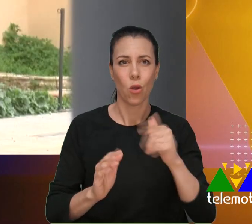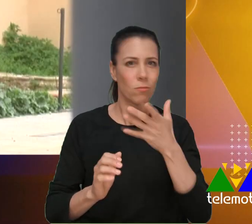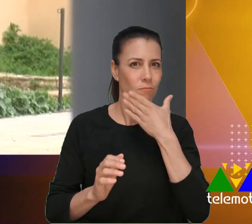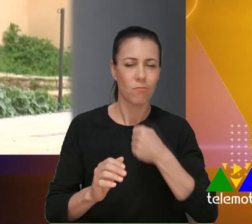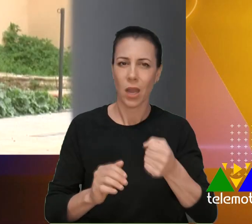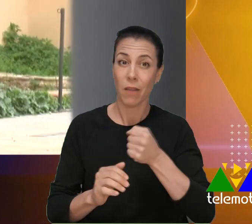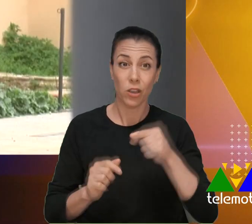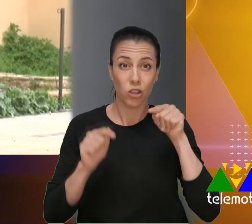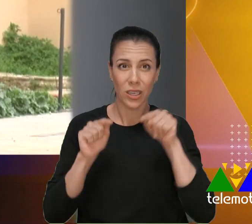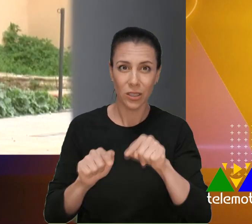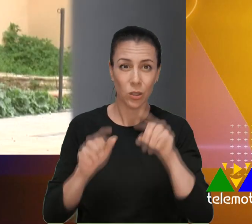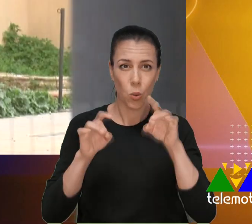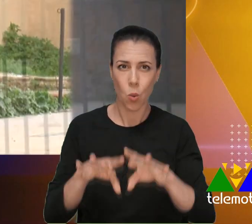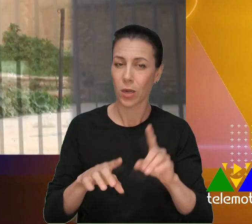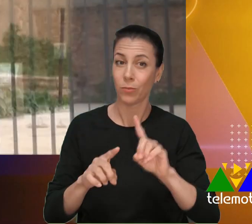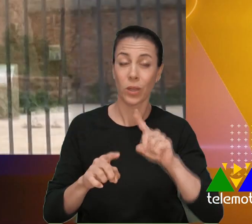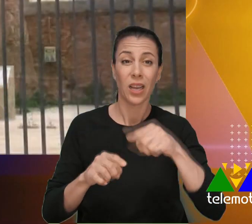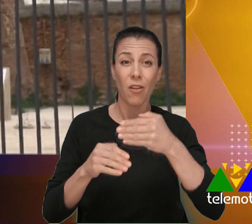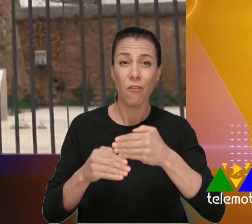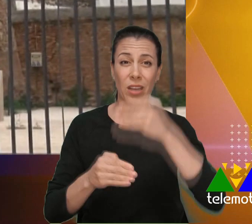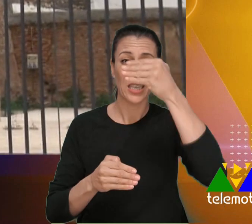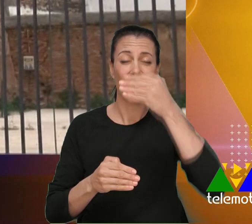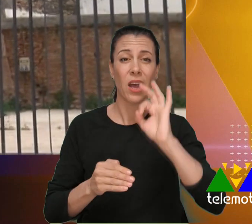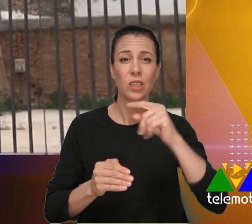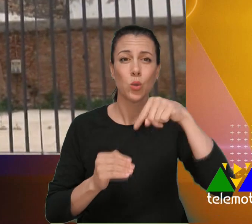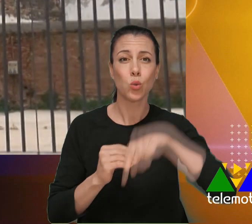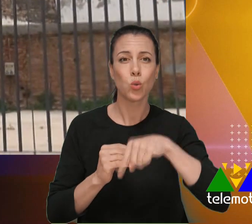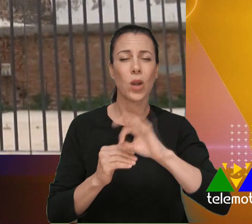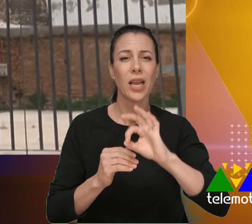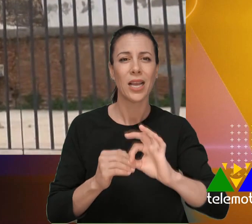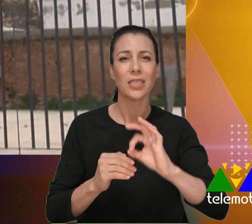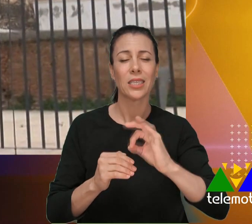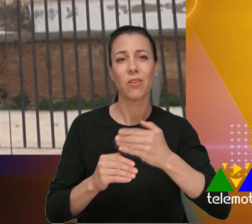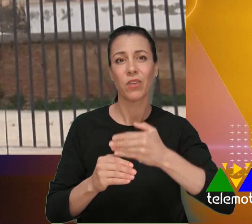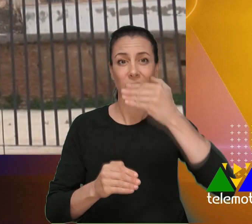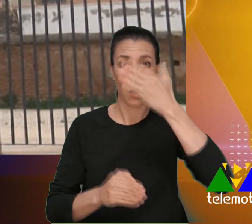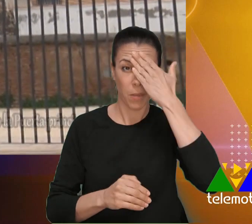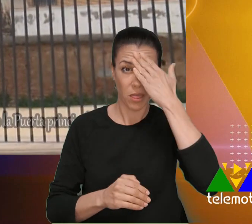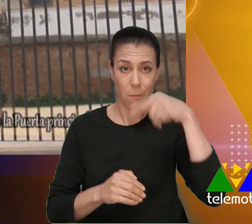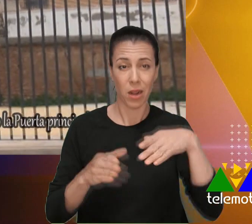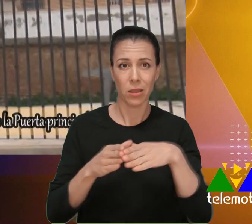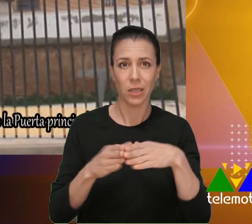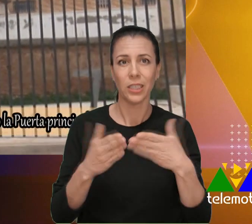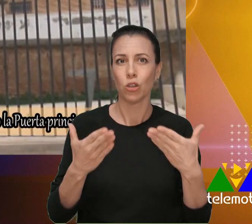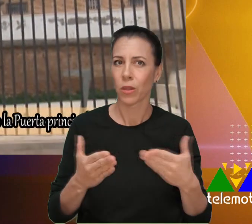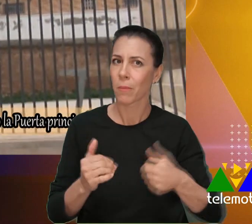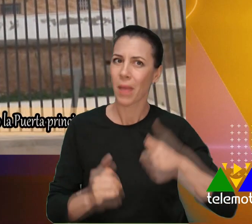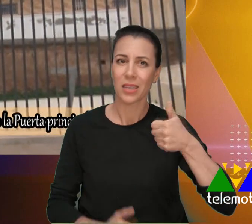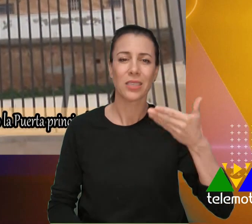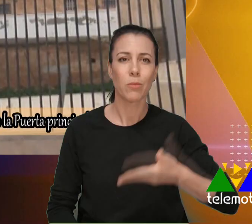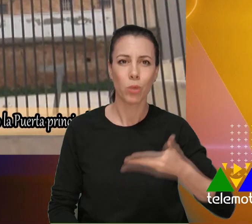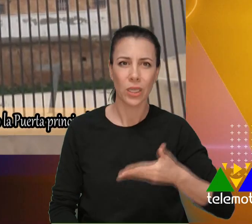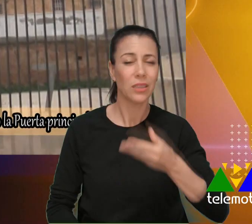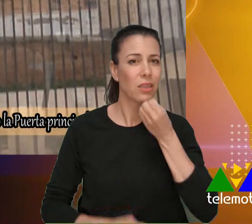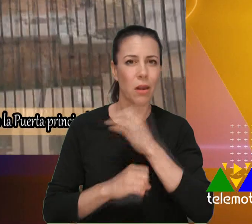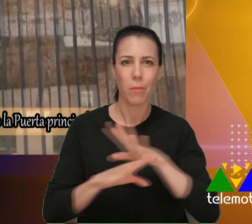magnífica puerta de la fachada sur, que era la fachada principal de la iglesia, por lo tanto es la puerta más importante y la que